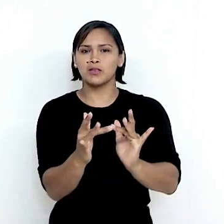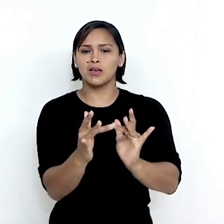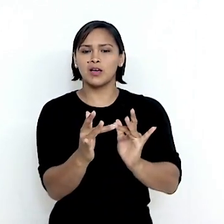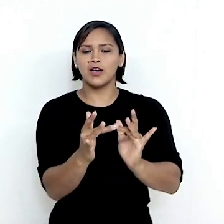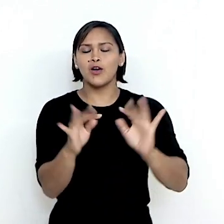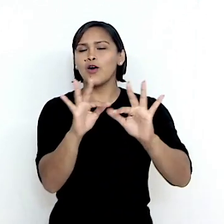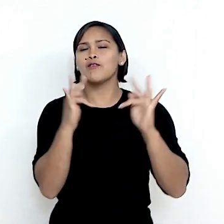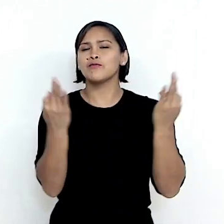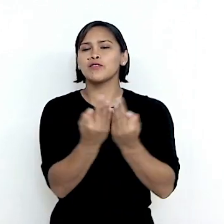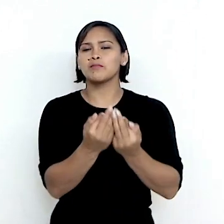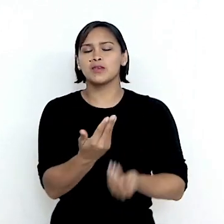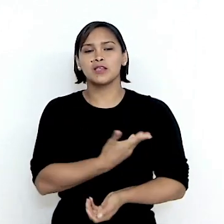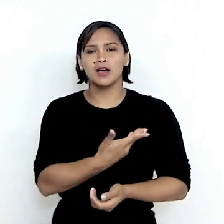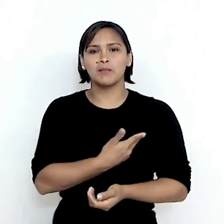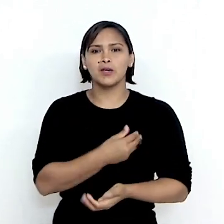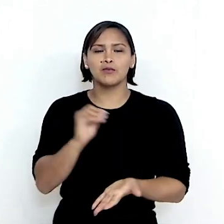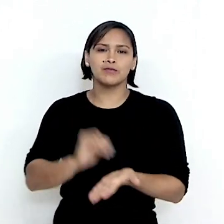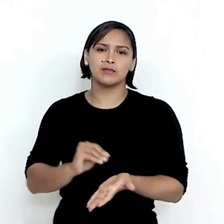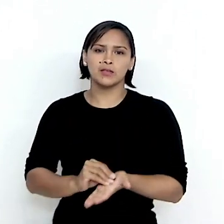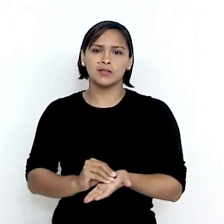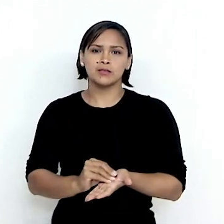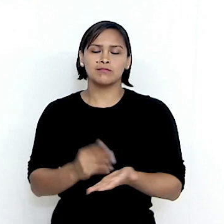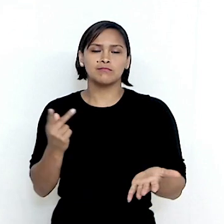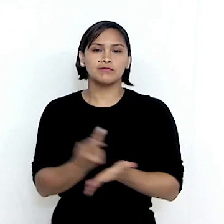y amistades. ¿Se imagina alguien